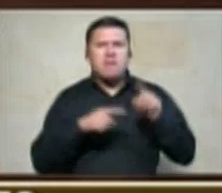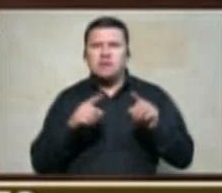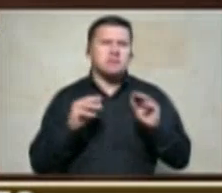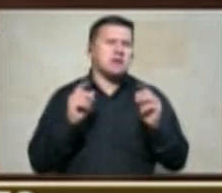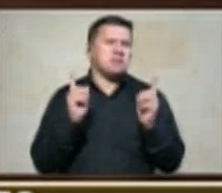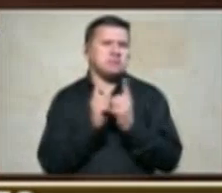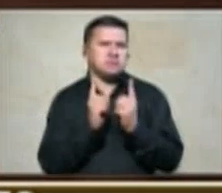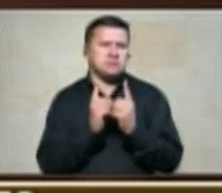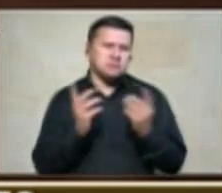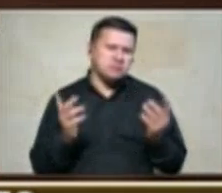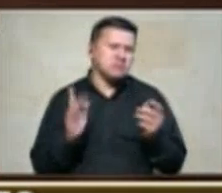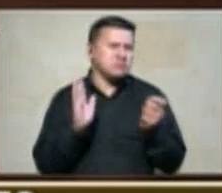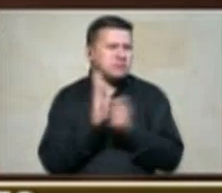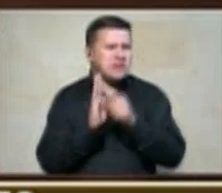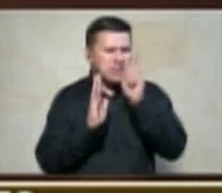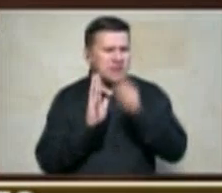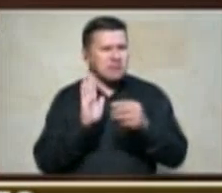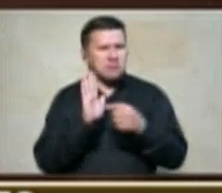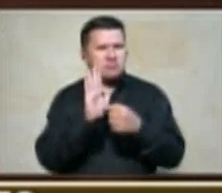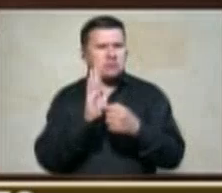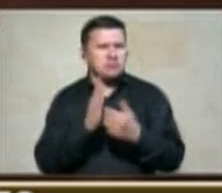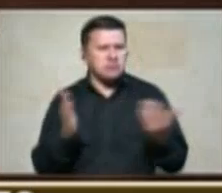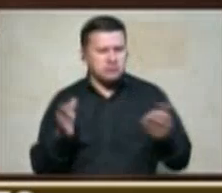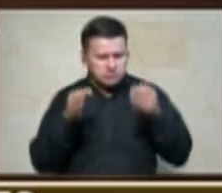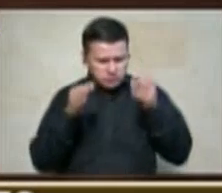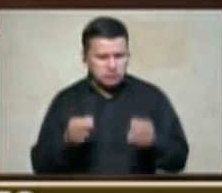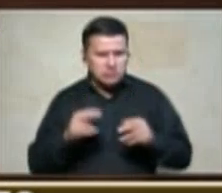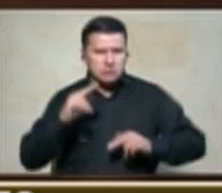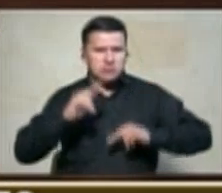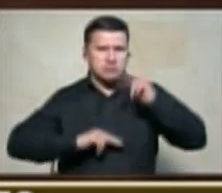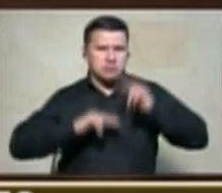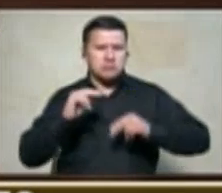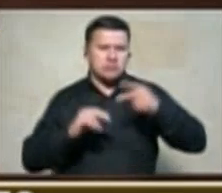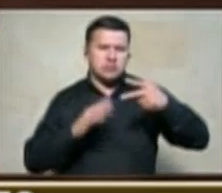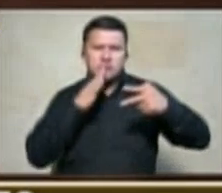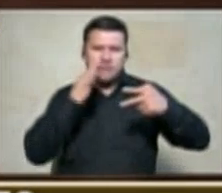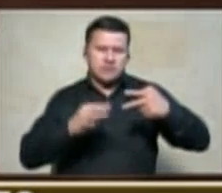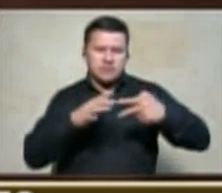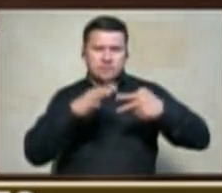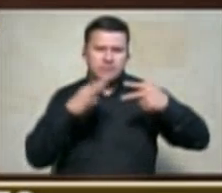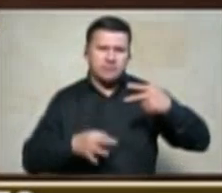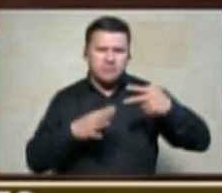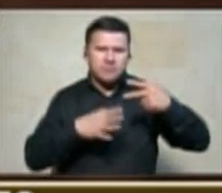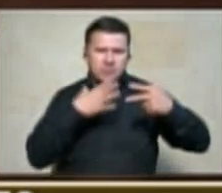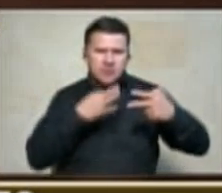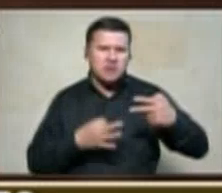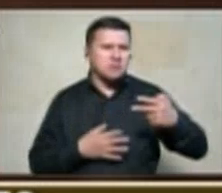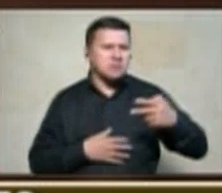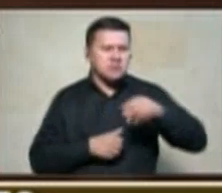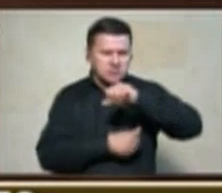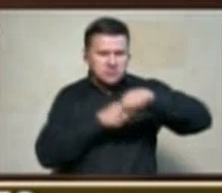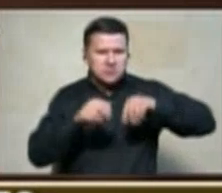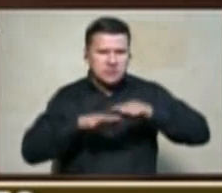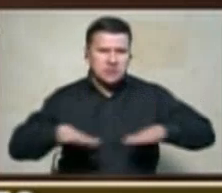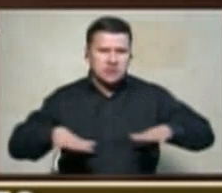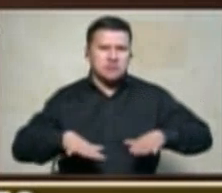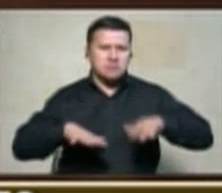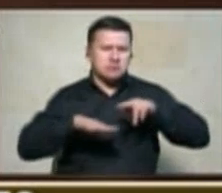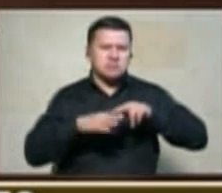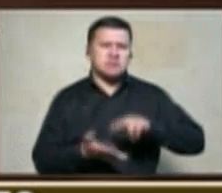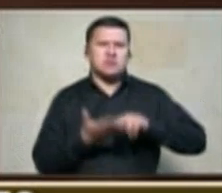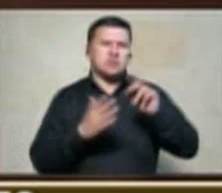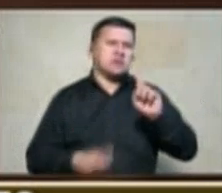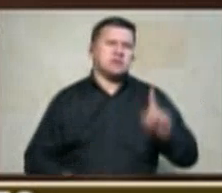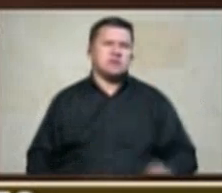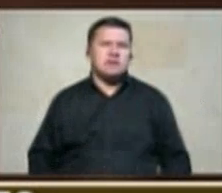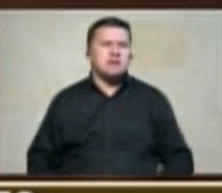no. Y eso tiene que ver con la forma como se construyen las dos verdades. De la verdad que hablamos en restitución de tierras, no